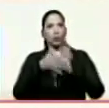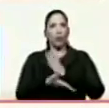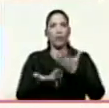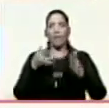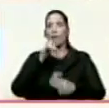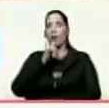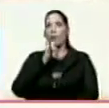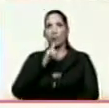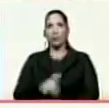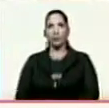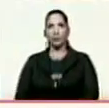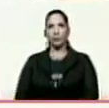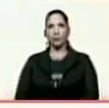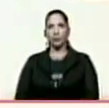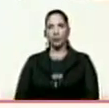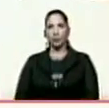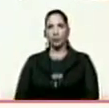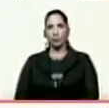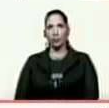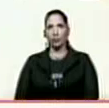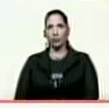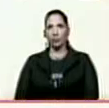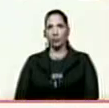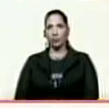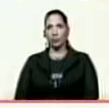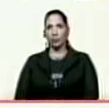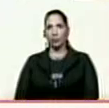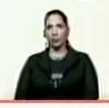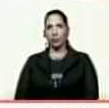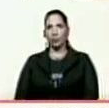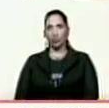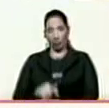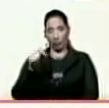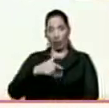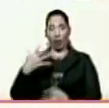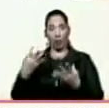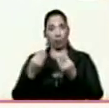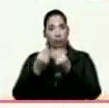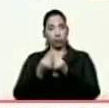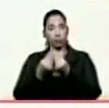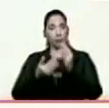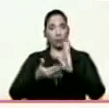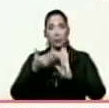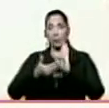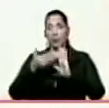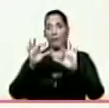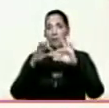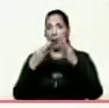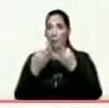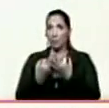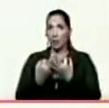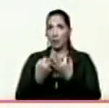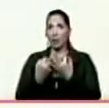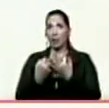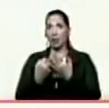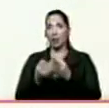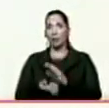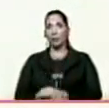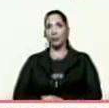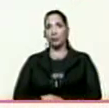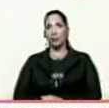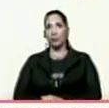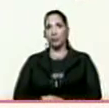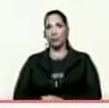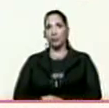sobre esta instalación. Bueno, hemos venido aquí a acompañar fundamentalmente a la familia, a Jacqueline Faría y a sus